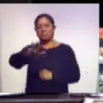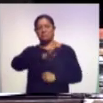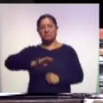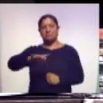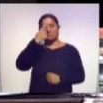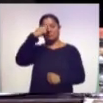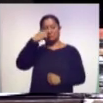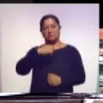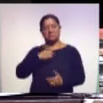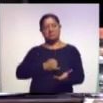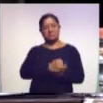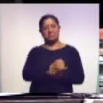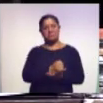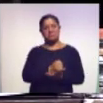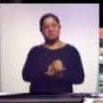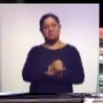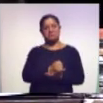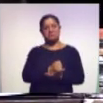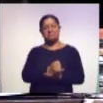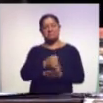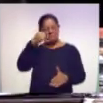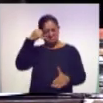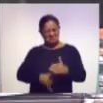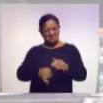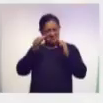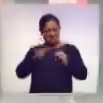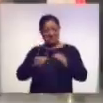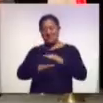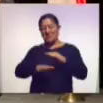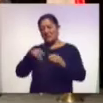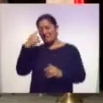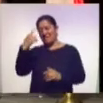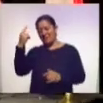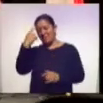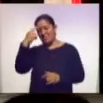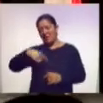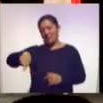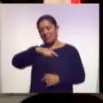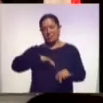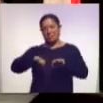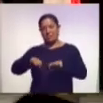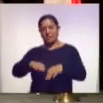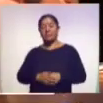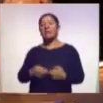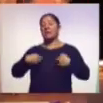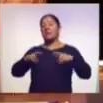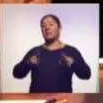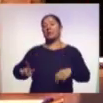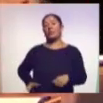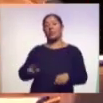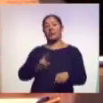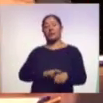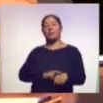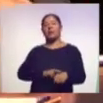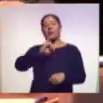nuestras decisiones contenidos más accesibles y sencillos para todo público. En representación del gobernador Marco Mena, el secretario